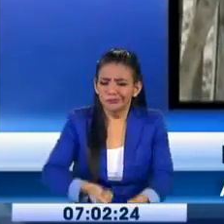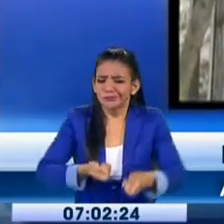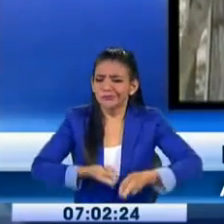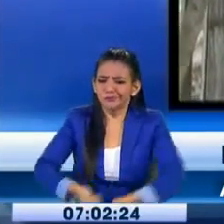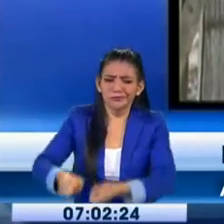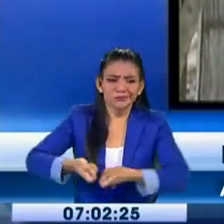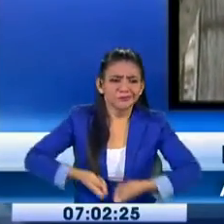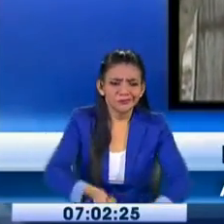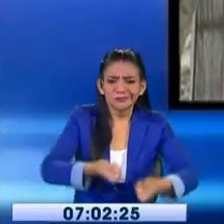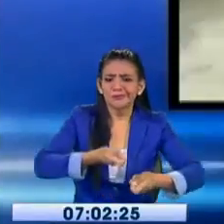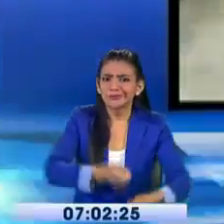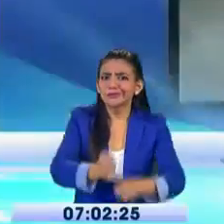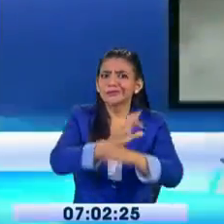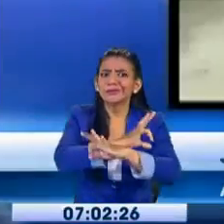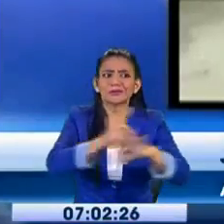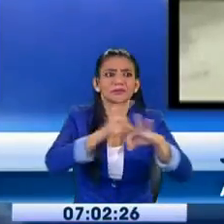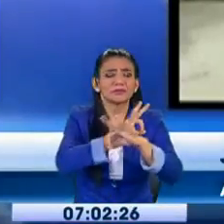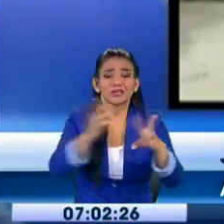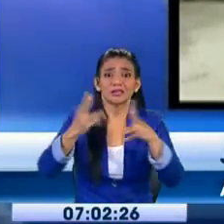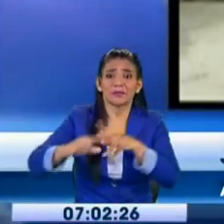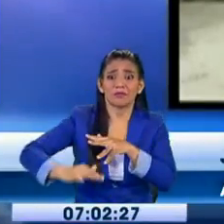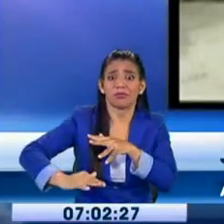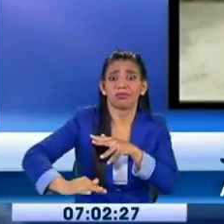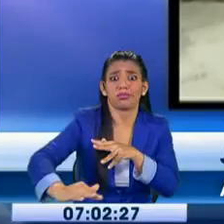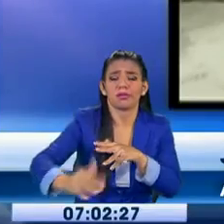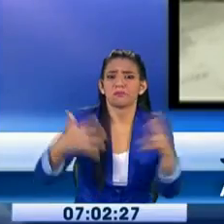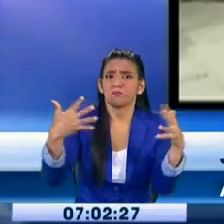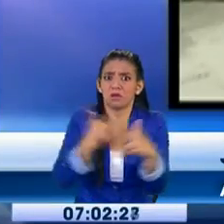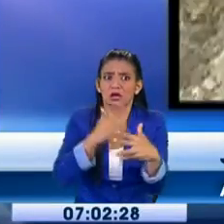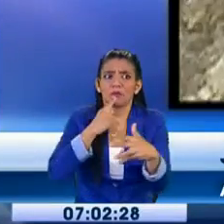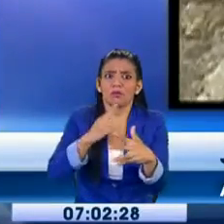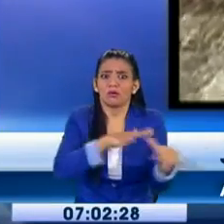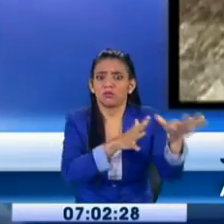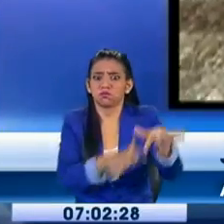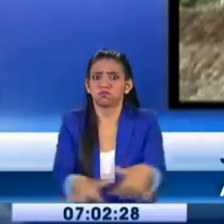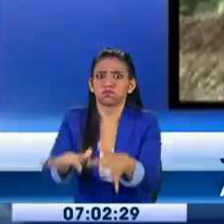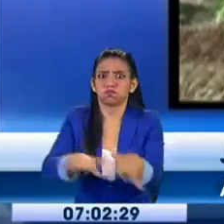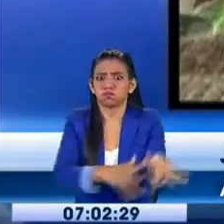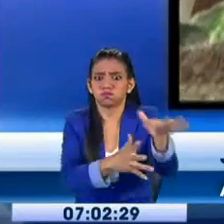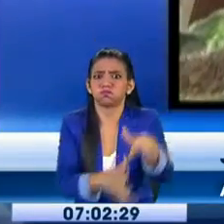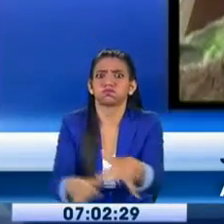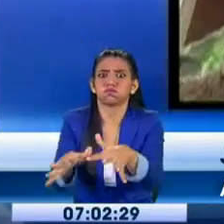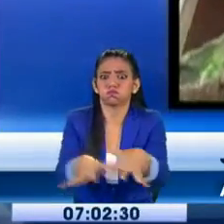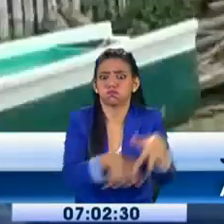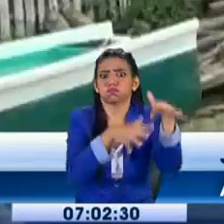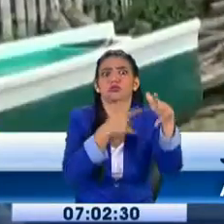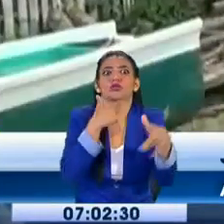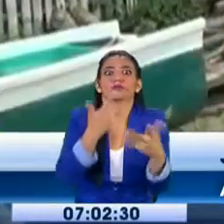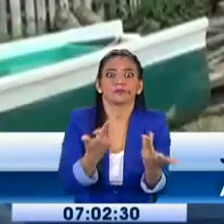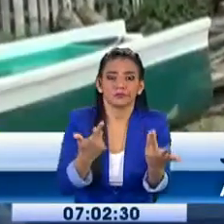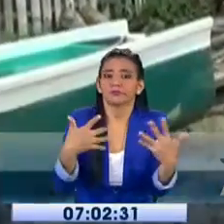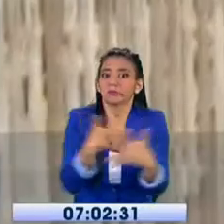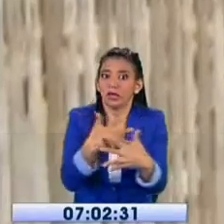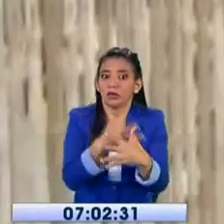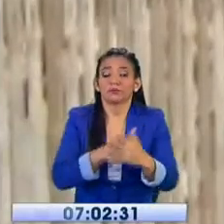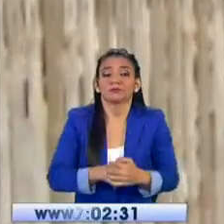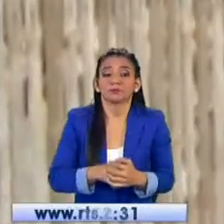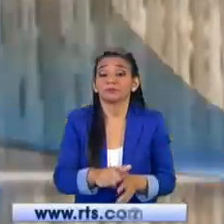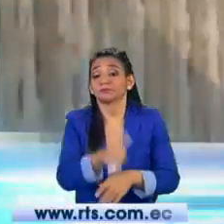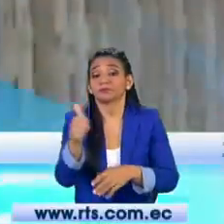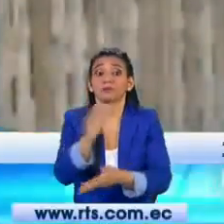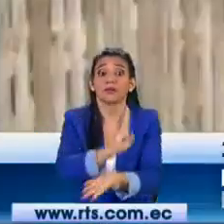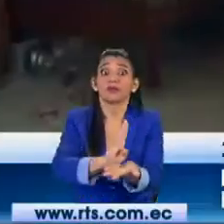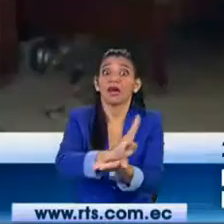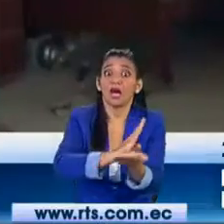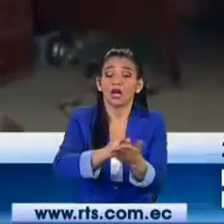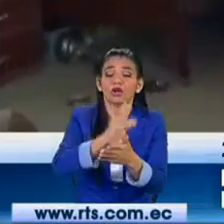saco. También el barranco tenemos miedo porque también las corrientes del Niño se deslaven y nosotros salgamos abajo. En el barrio Puerto Nuevo, 20